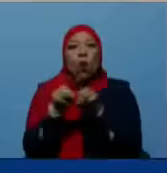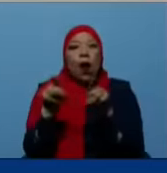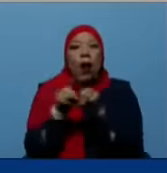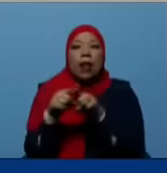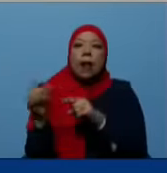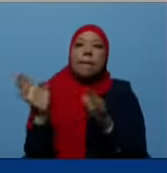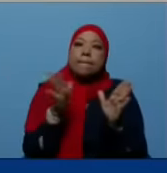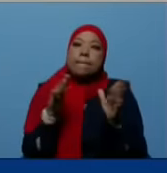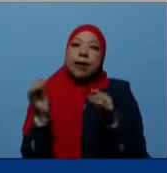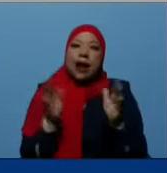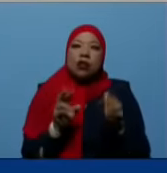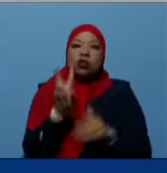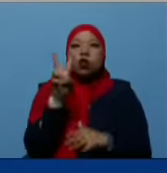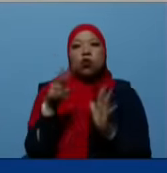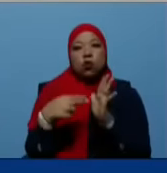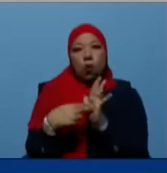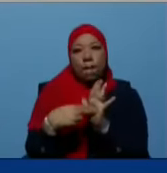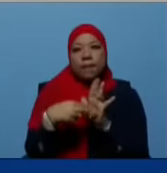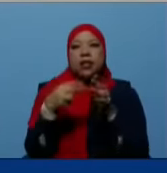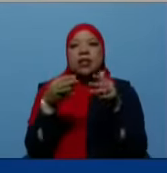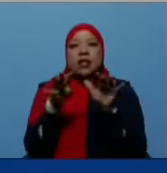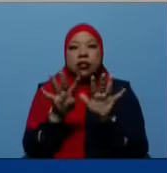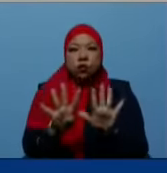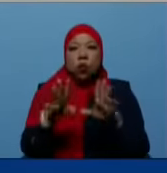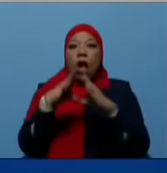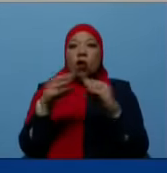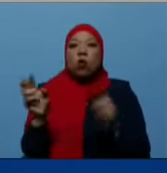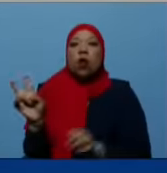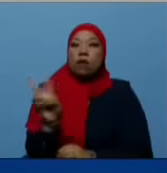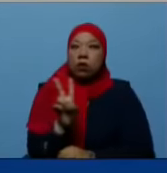del 2019 a todo el país,